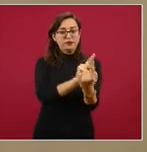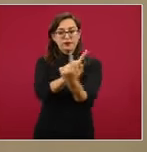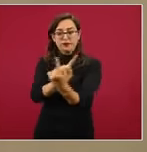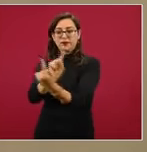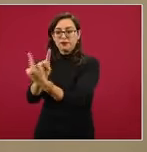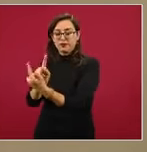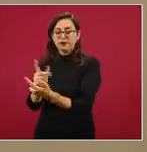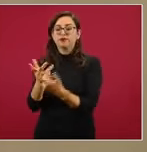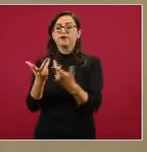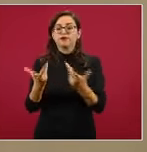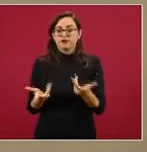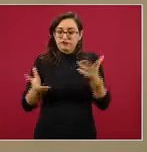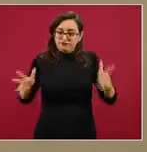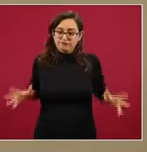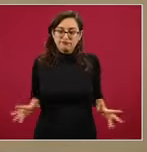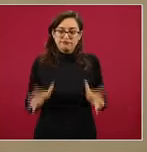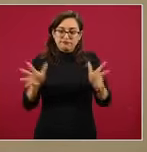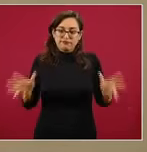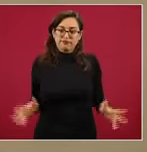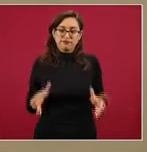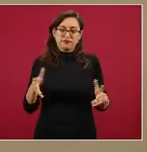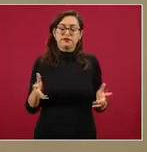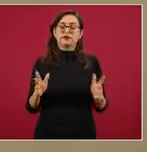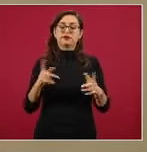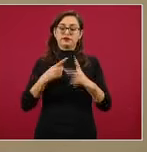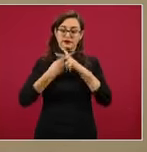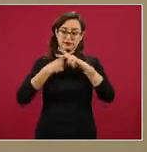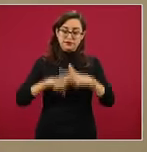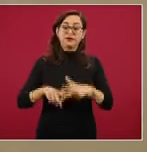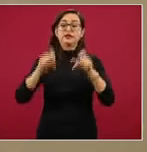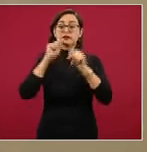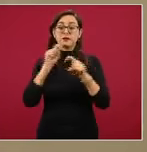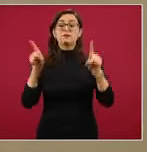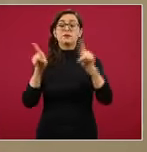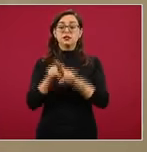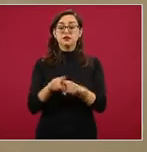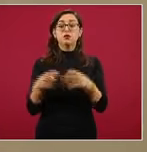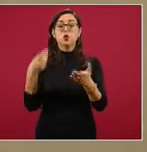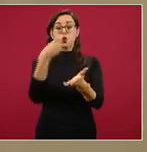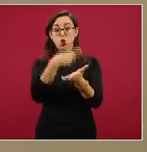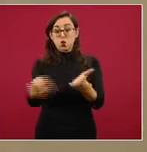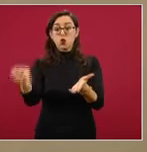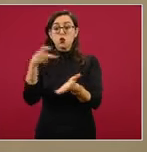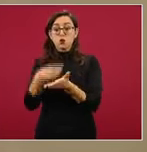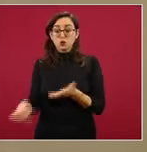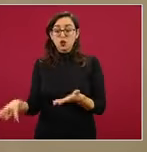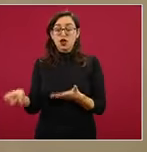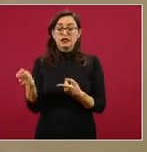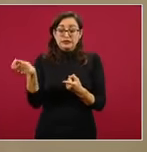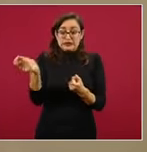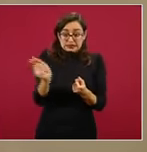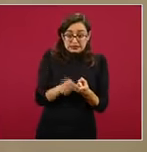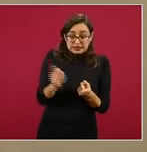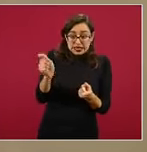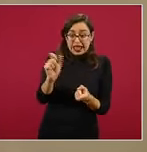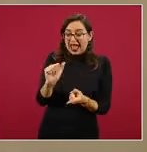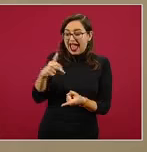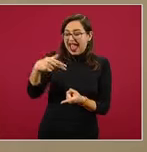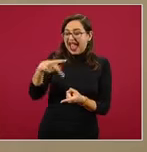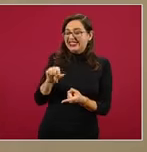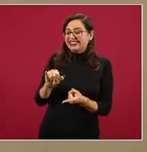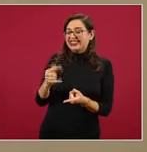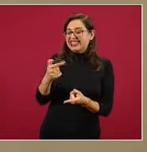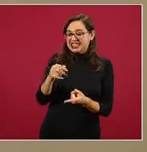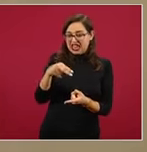que ha impulsado desde hace tiempo y la adquisición de pruebas de antígeno para